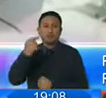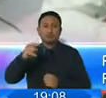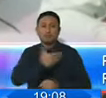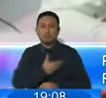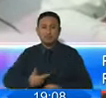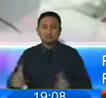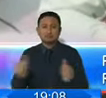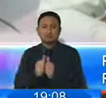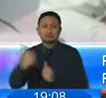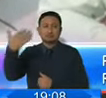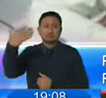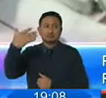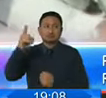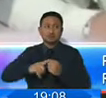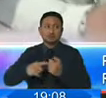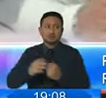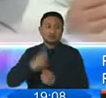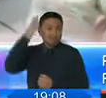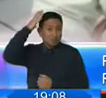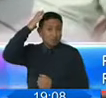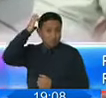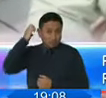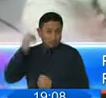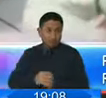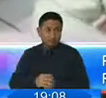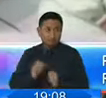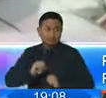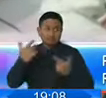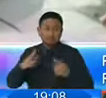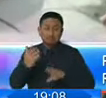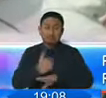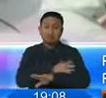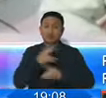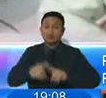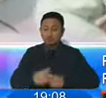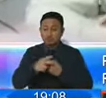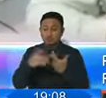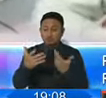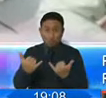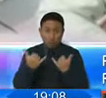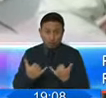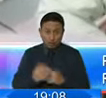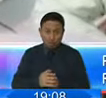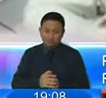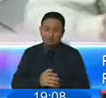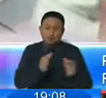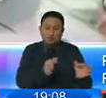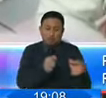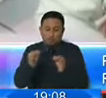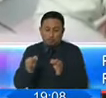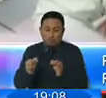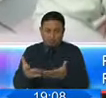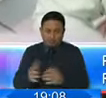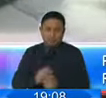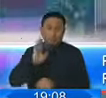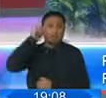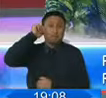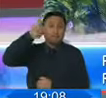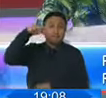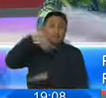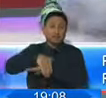con el alcalde de Quito, Mauricio Rodas, y que en principio se preveía sea también el día de hoy, se estaría dando la tarde de